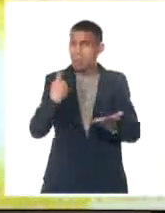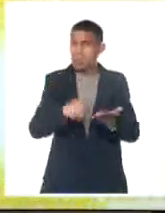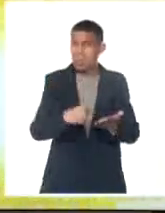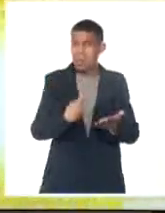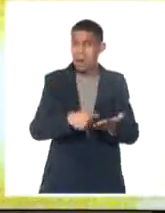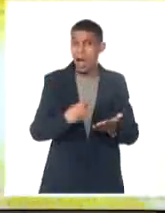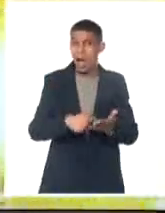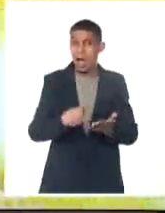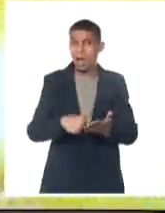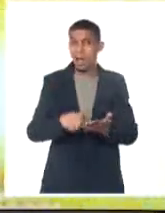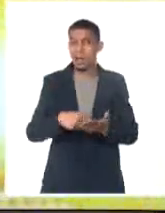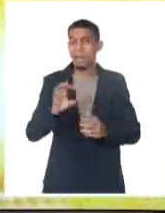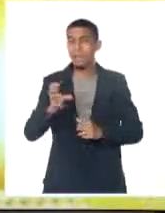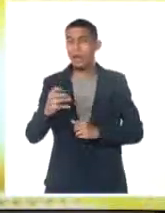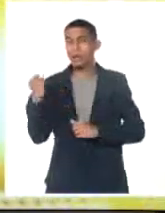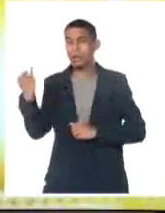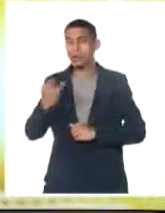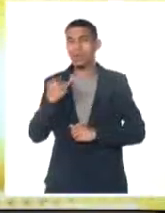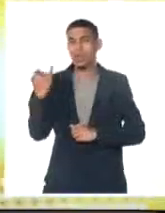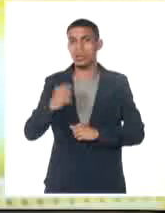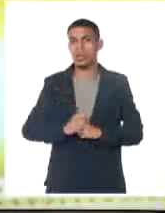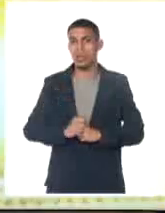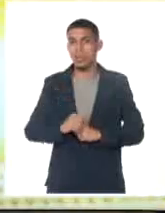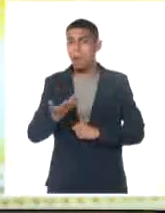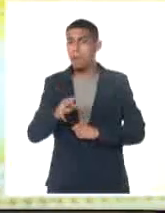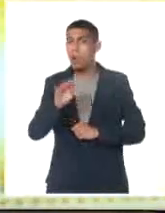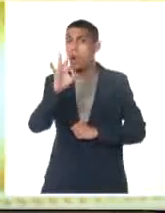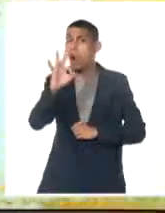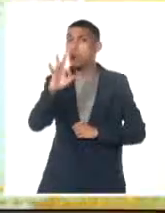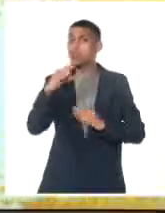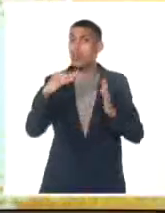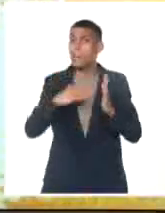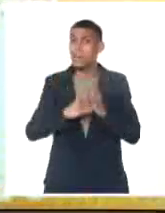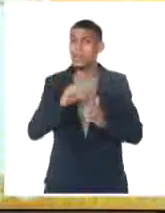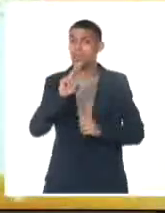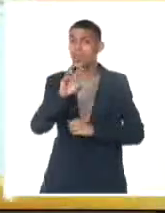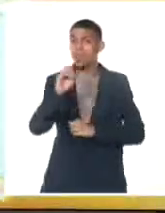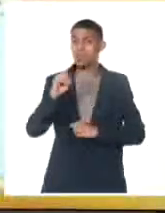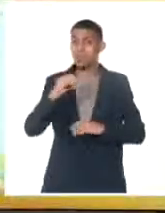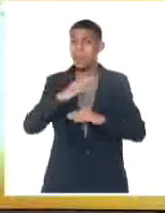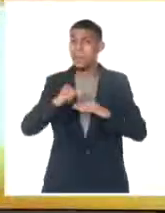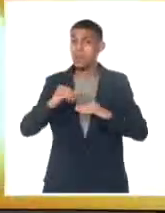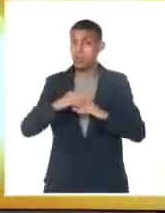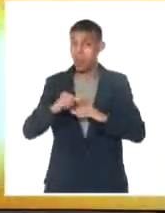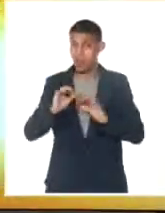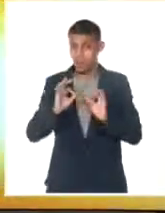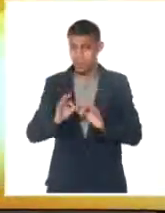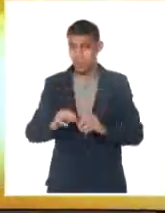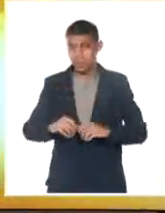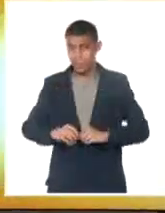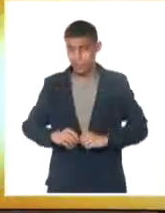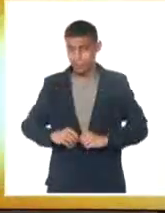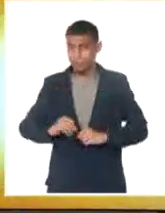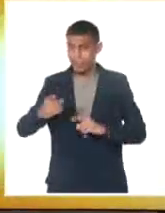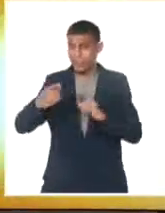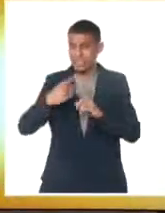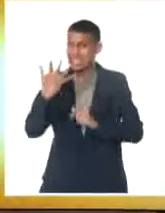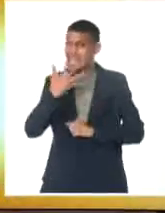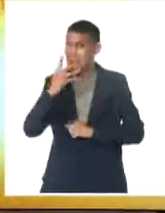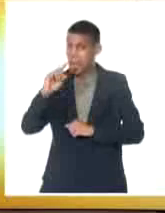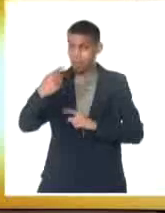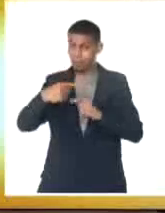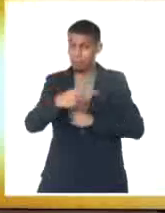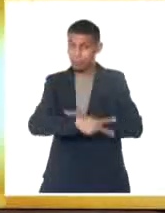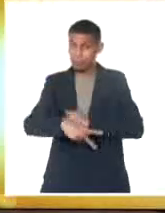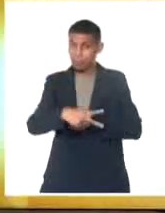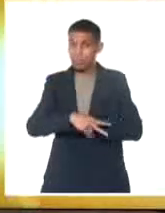Internacional. La suma de la deuda alcanza los 8.200 millones de dólares, una lista que encabeza, por cierto, Argentina, por